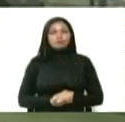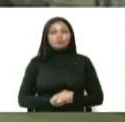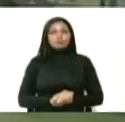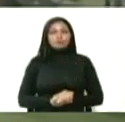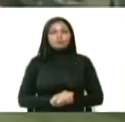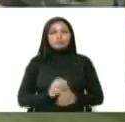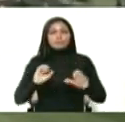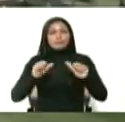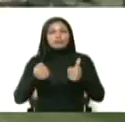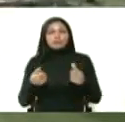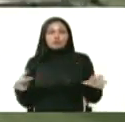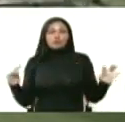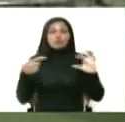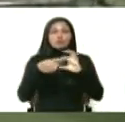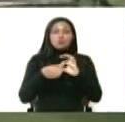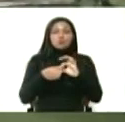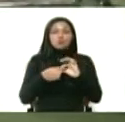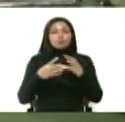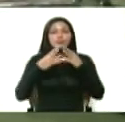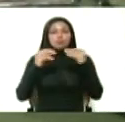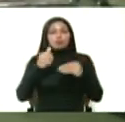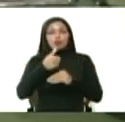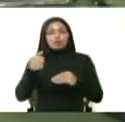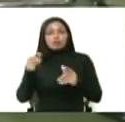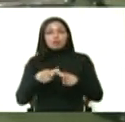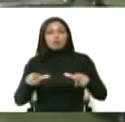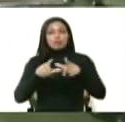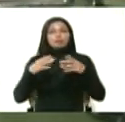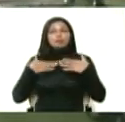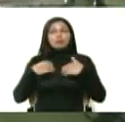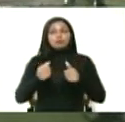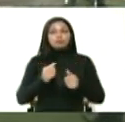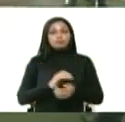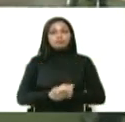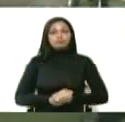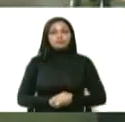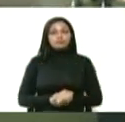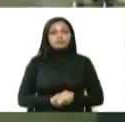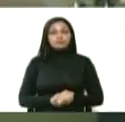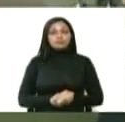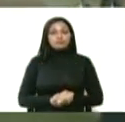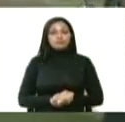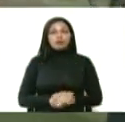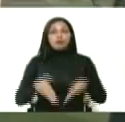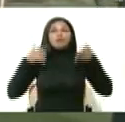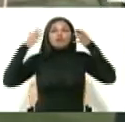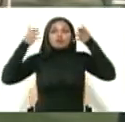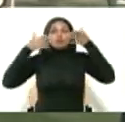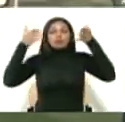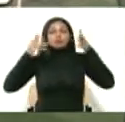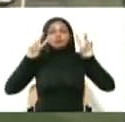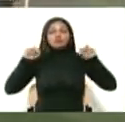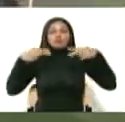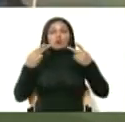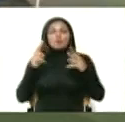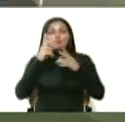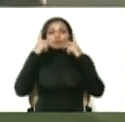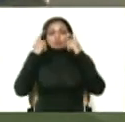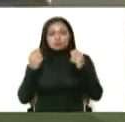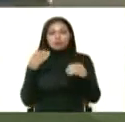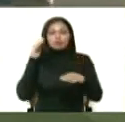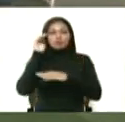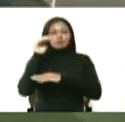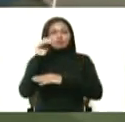Propiciemos la unión de todo el sector salud. La formación de nuevos profesionales hacia el